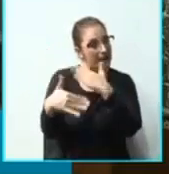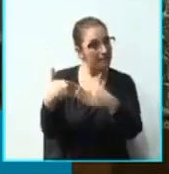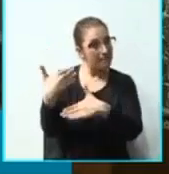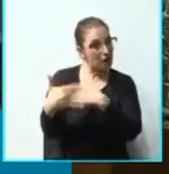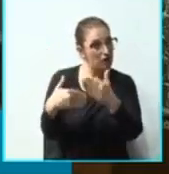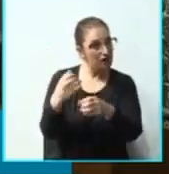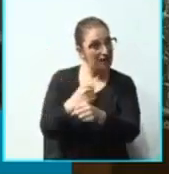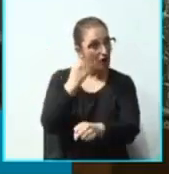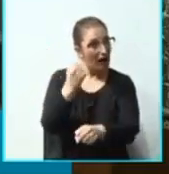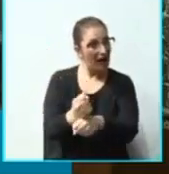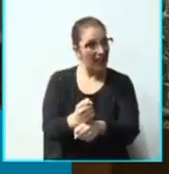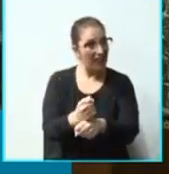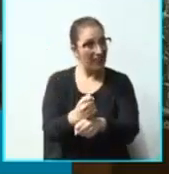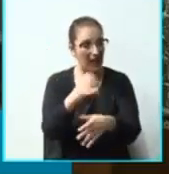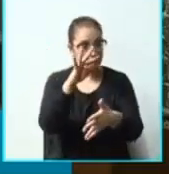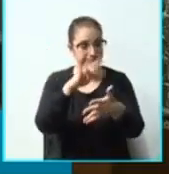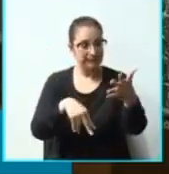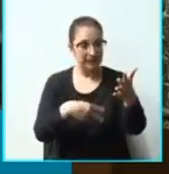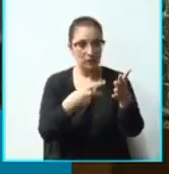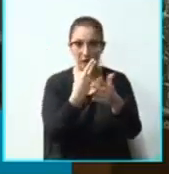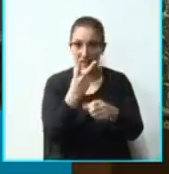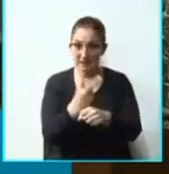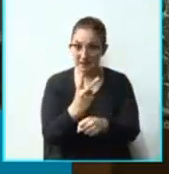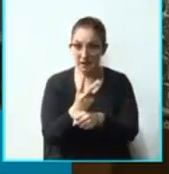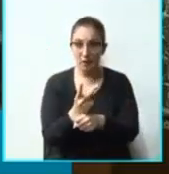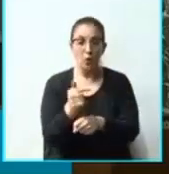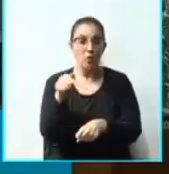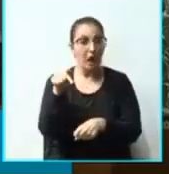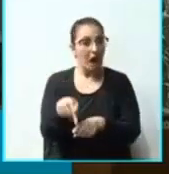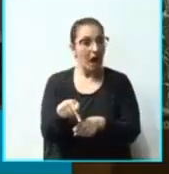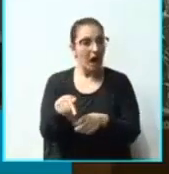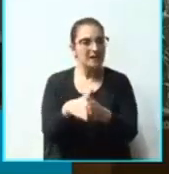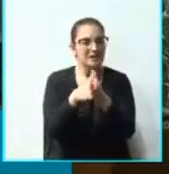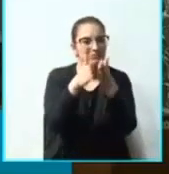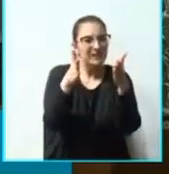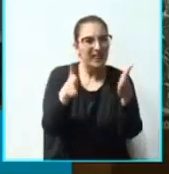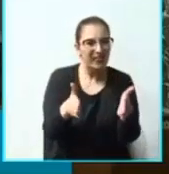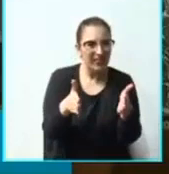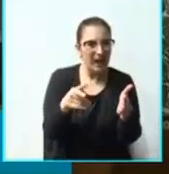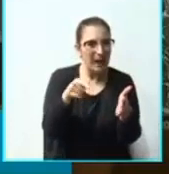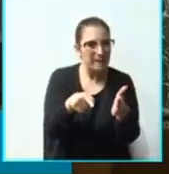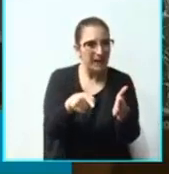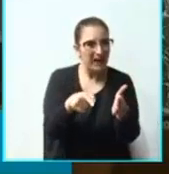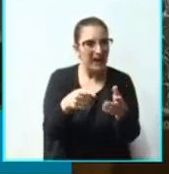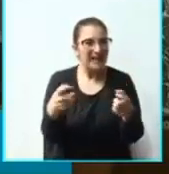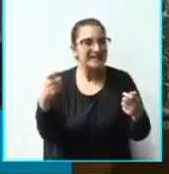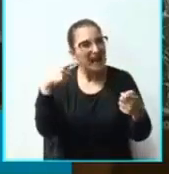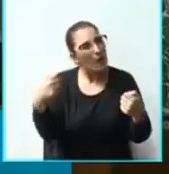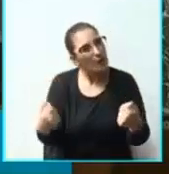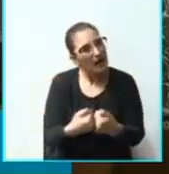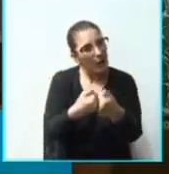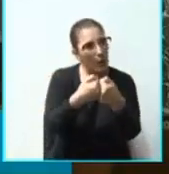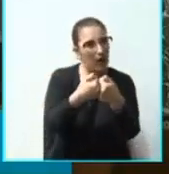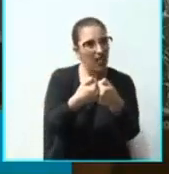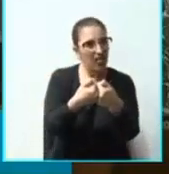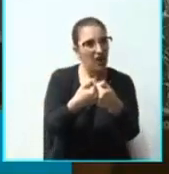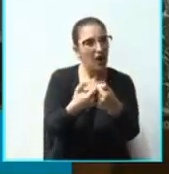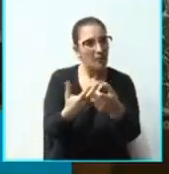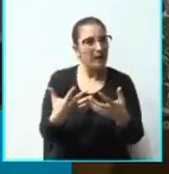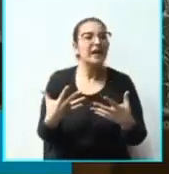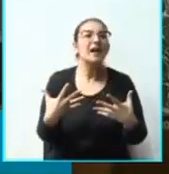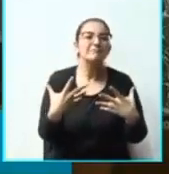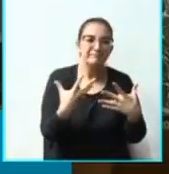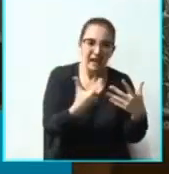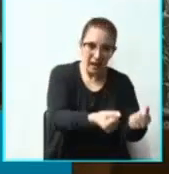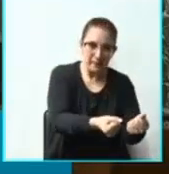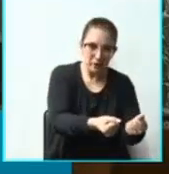segunda lectura, esto tenga una instancia favorable donde haya un acuerdo para que podamos acompañar